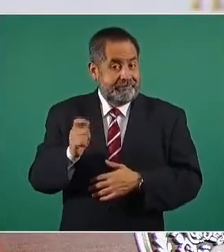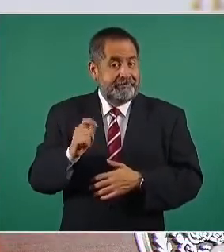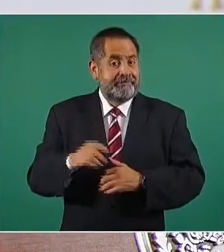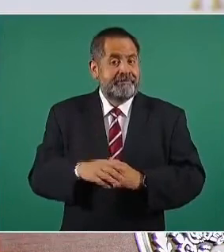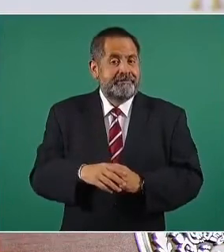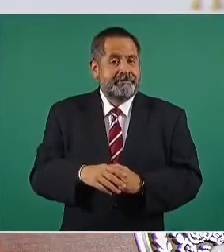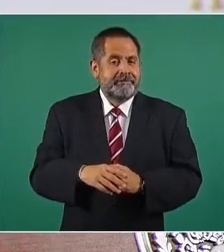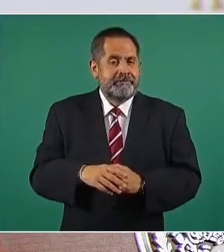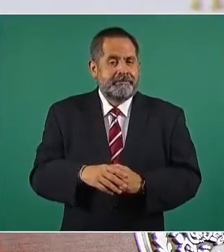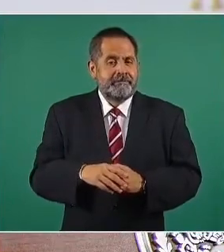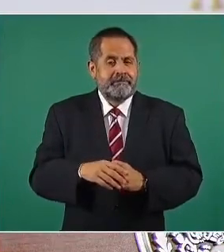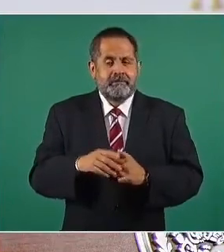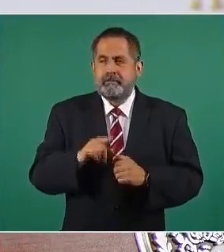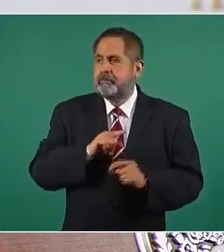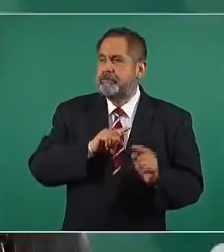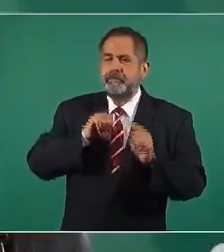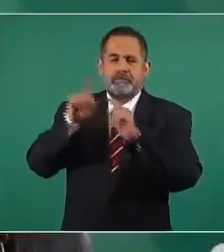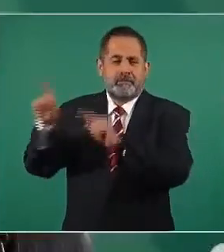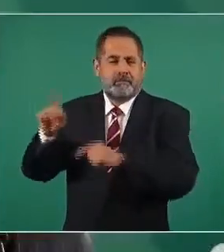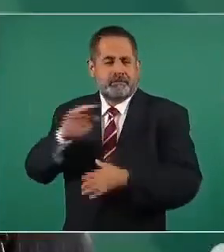a un lugar de España